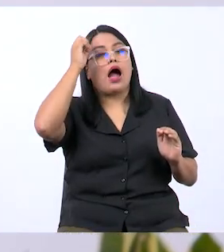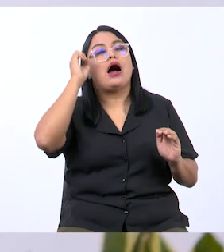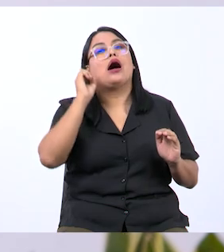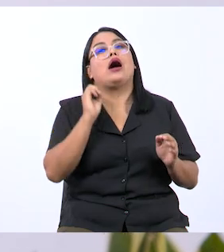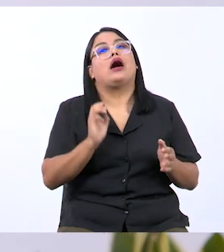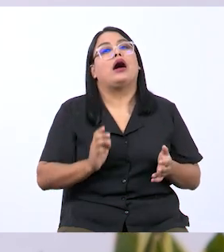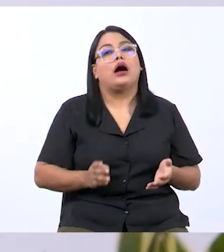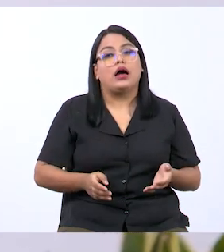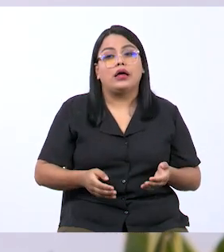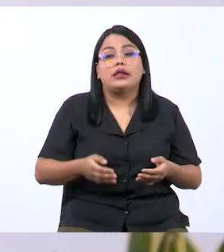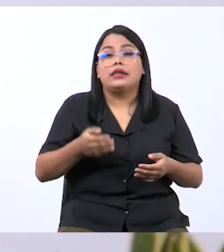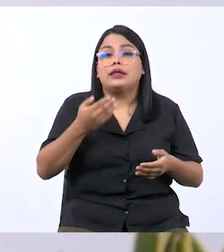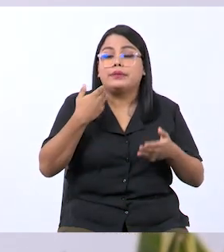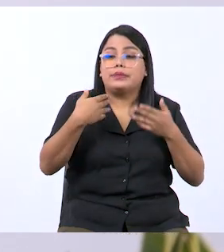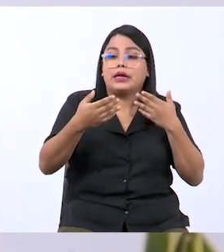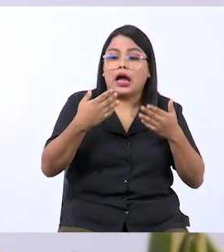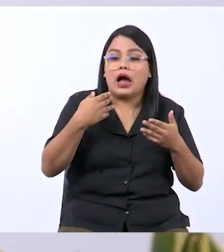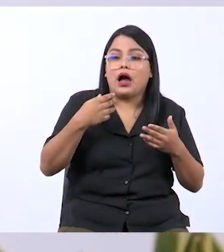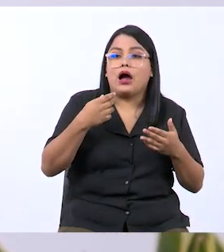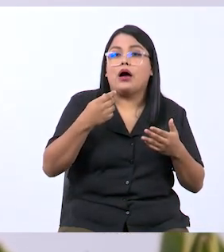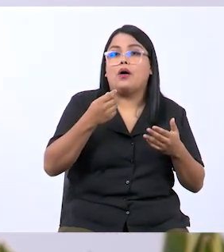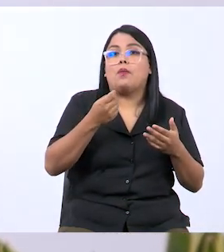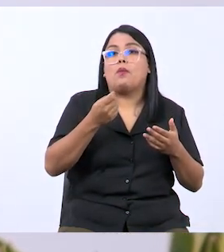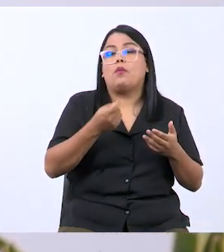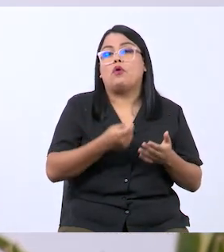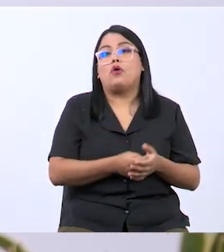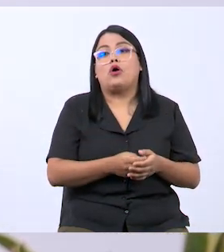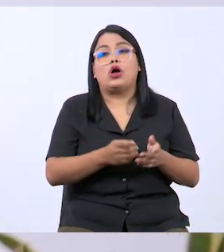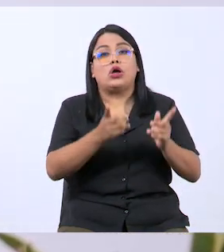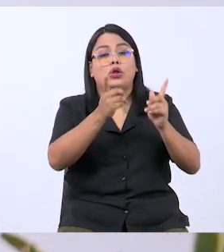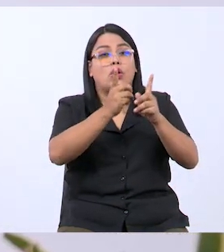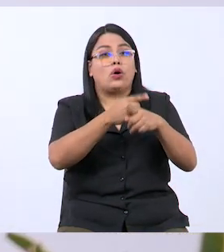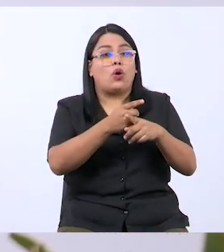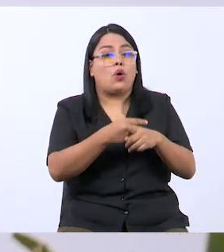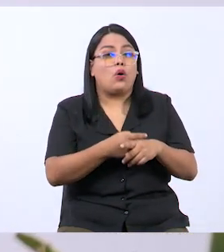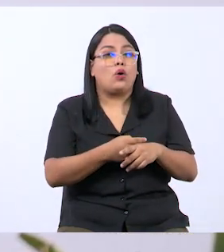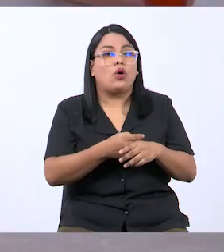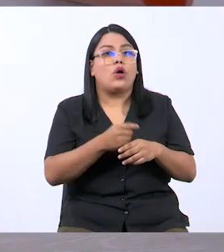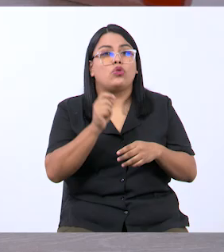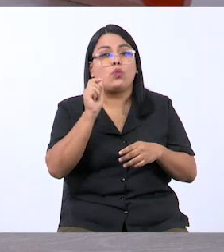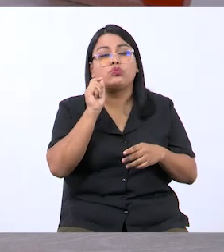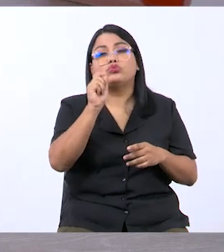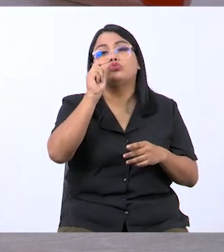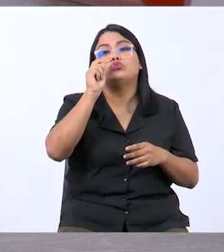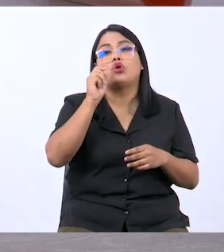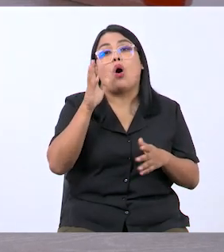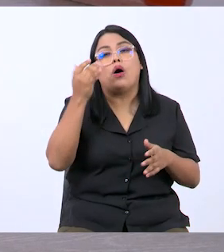el momento de escribirla bien. O si hace falta un punto, colocar el punto. O si